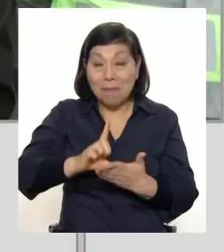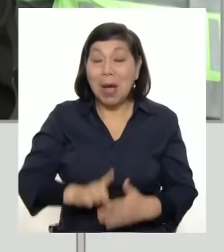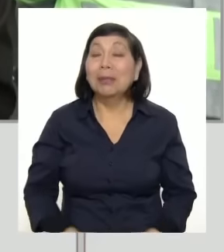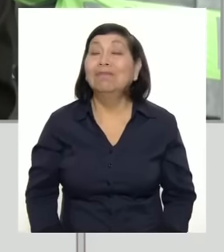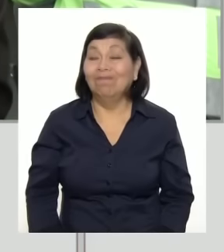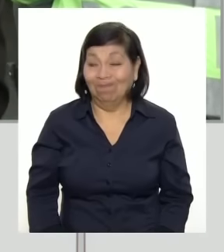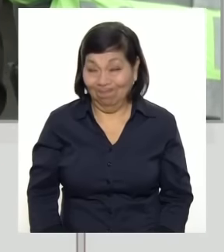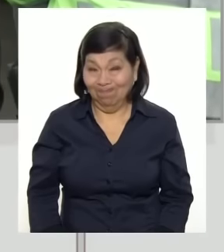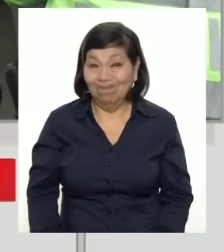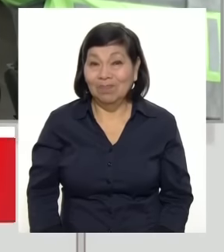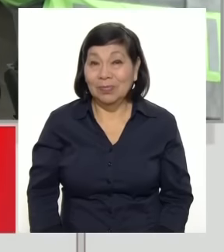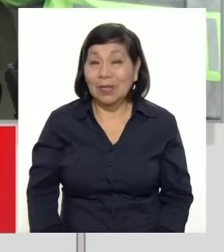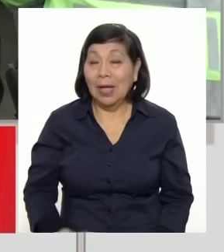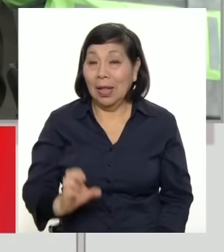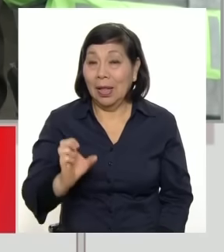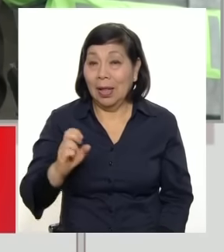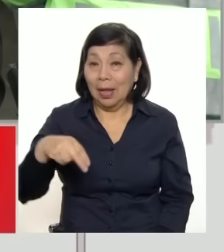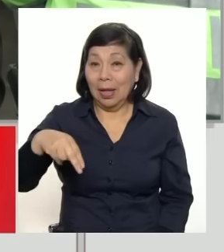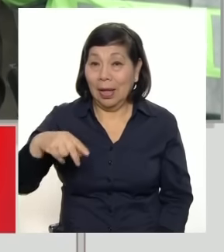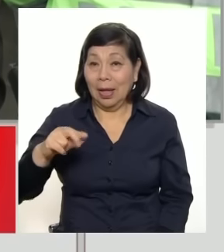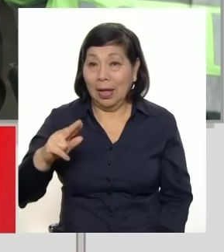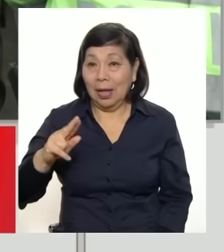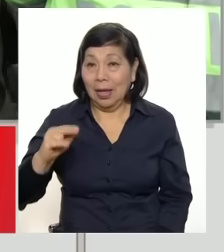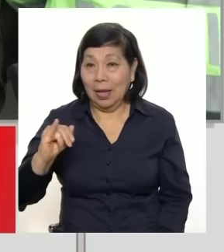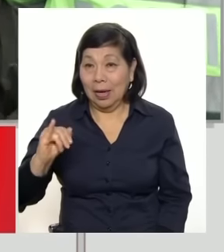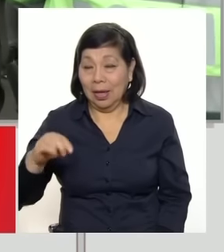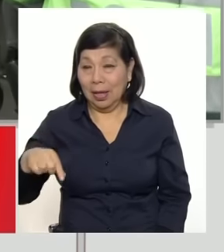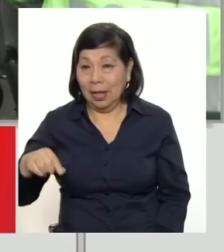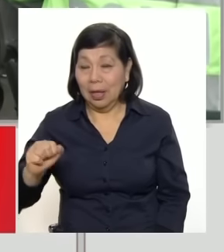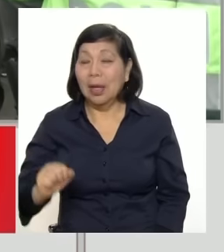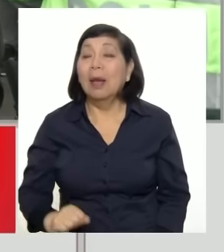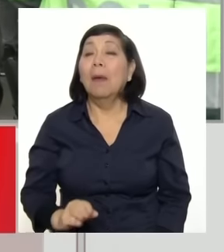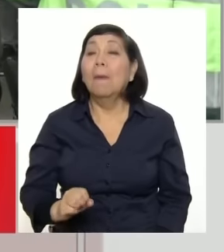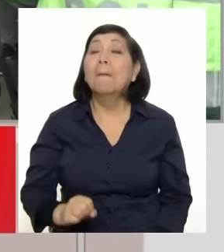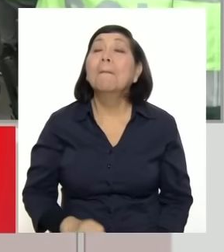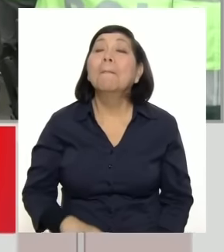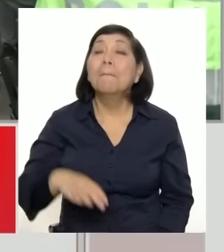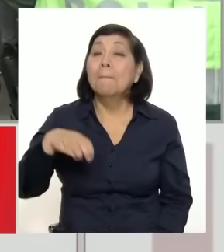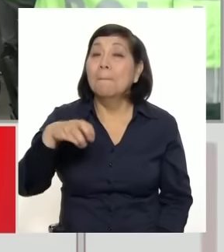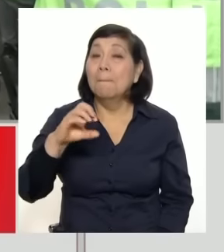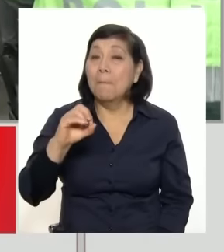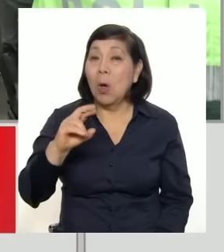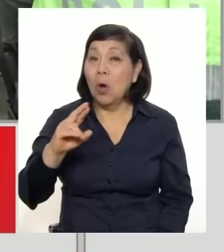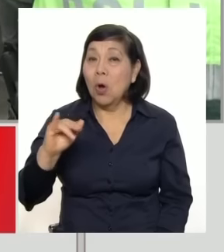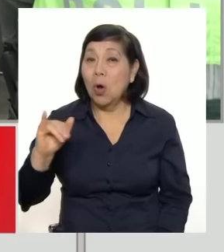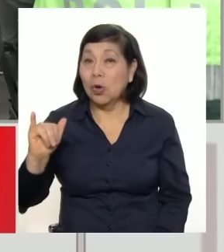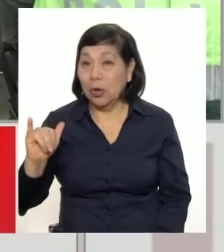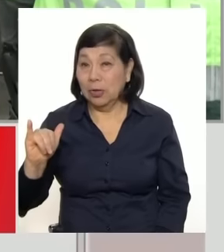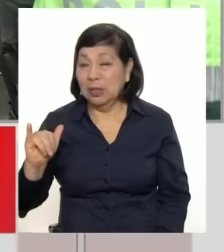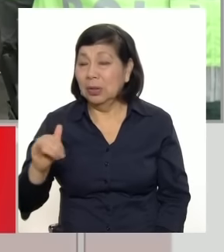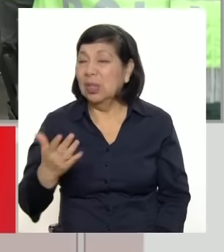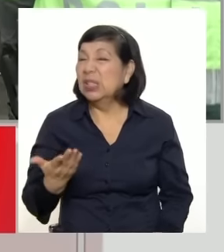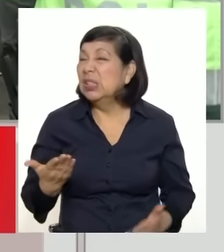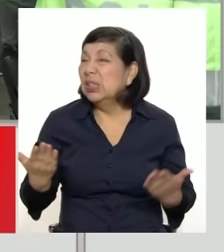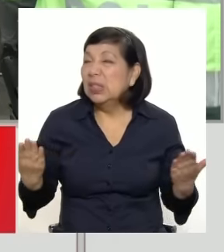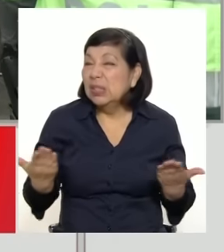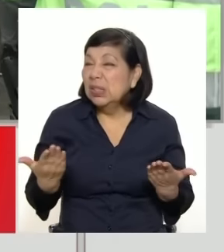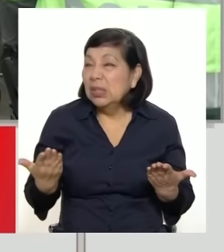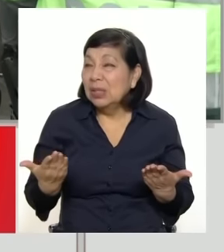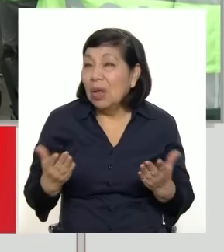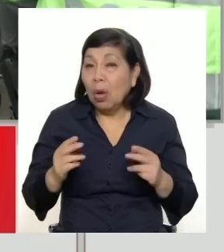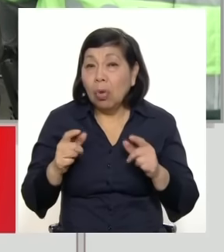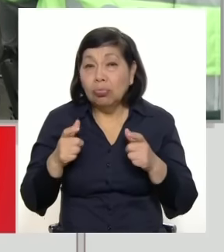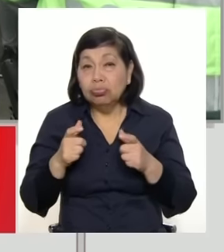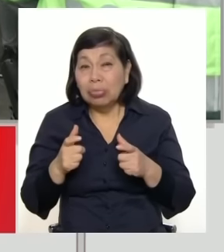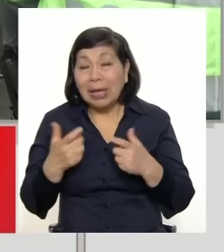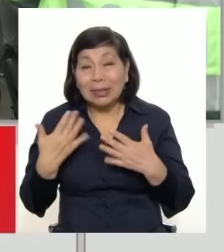policía, Enrique Felipe Monroy. Vamos a dar cuenta entonces de este operativo que se viene